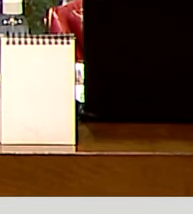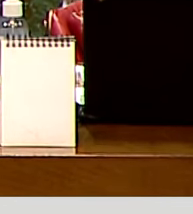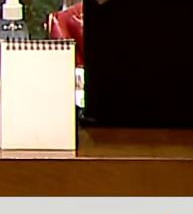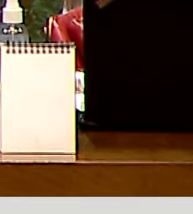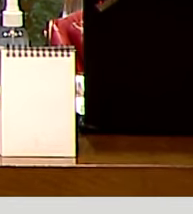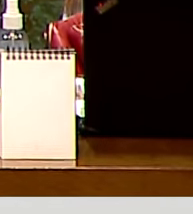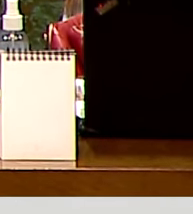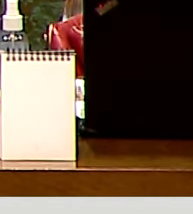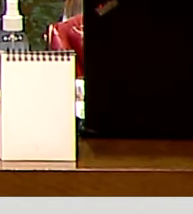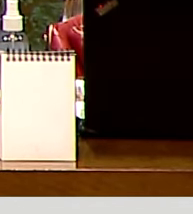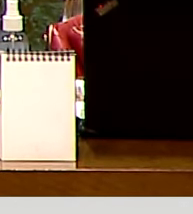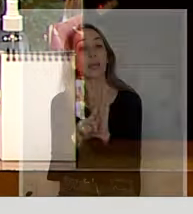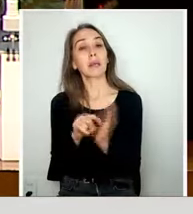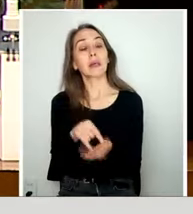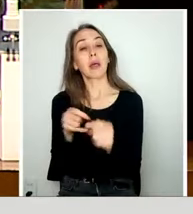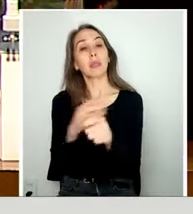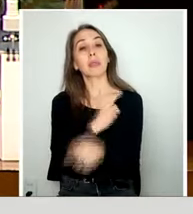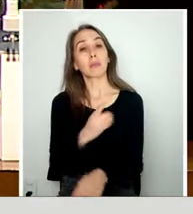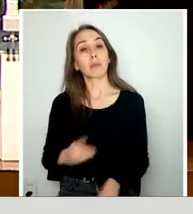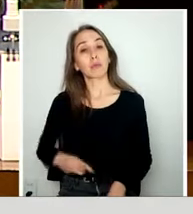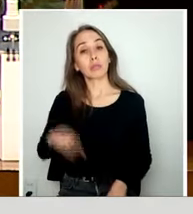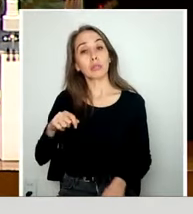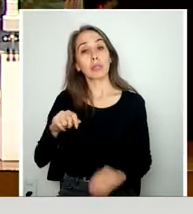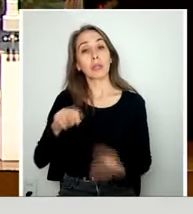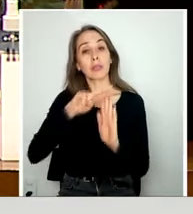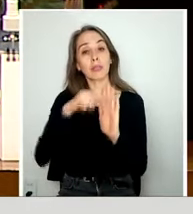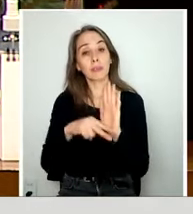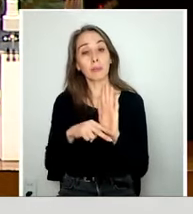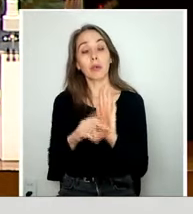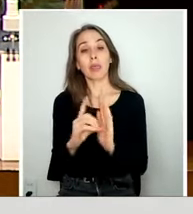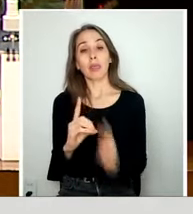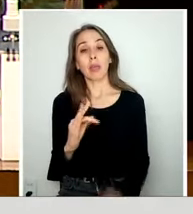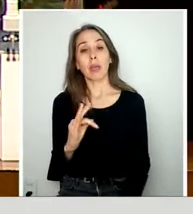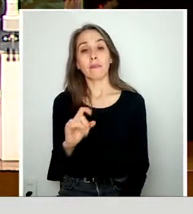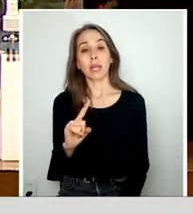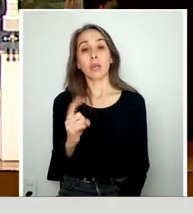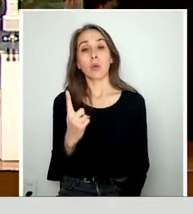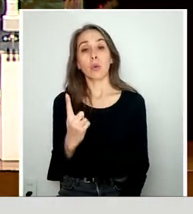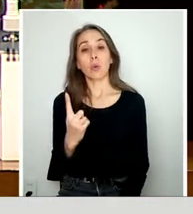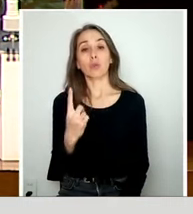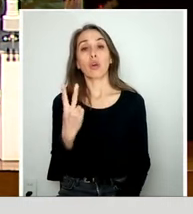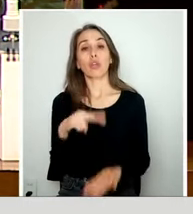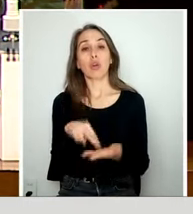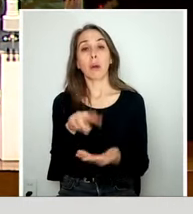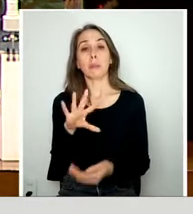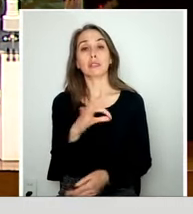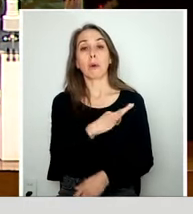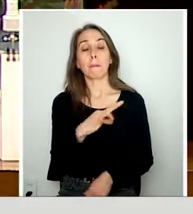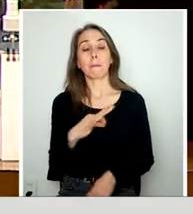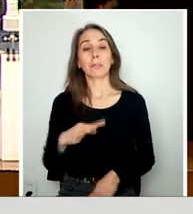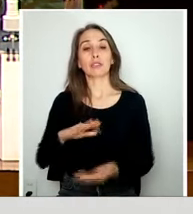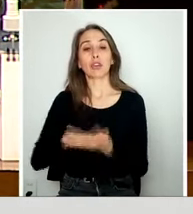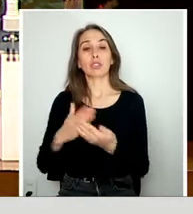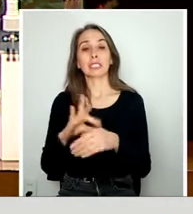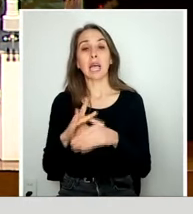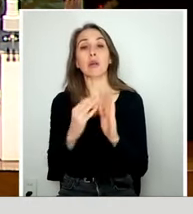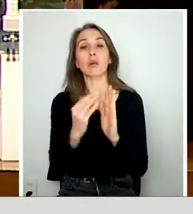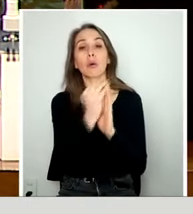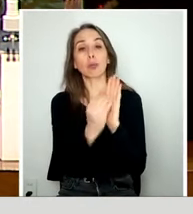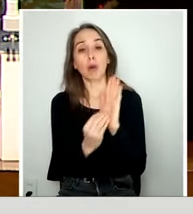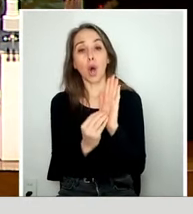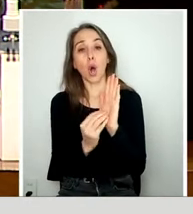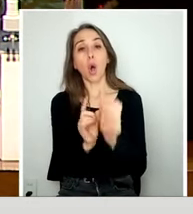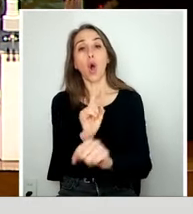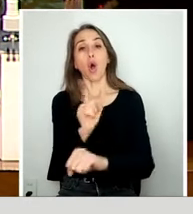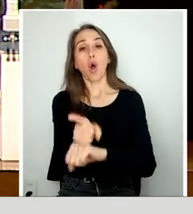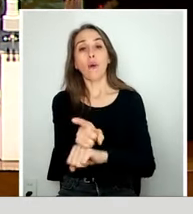en moción que modifica el decreto con fuerza de ley número uno del 2005 del Ministerio de salud para establecer la obligación de